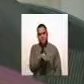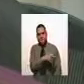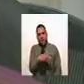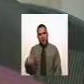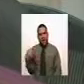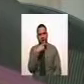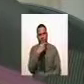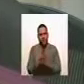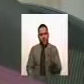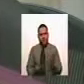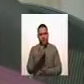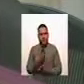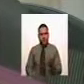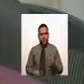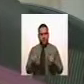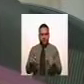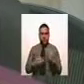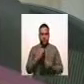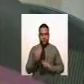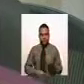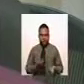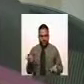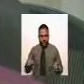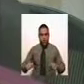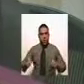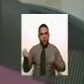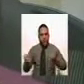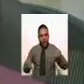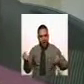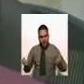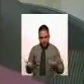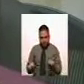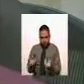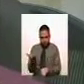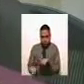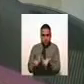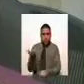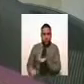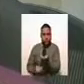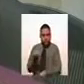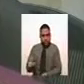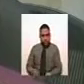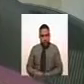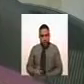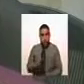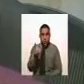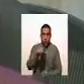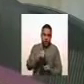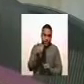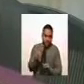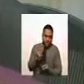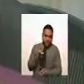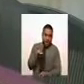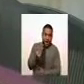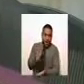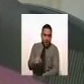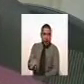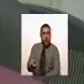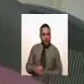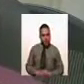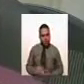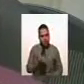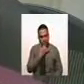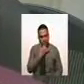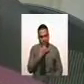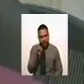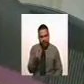e incinerado un vehículo. Por hechos como estos exigimos saber qué ha pasado con nuestros compatriotas en la frontera,